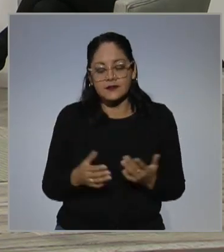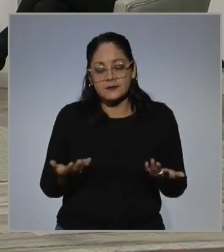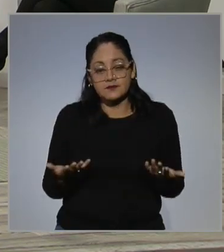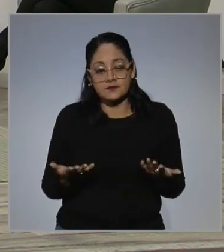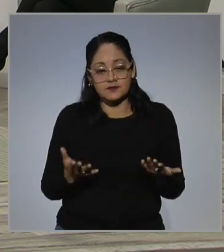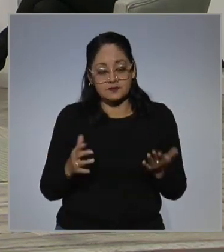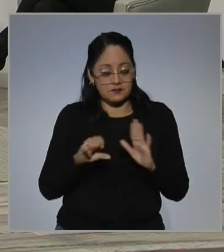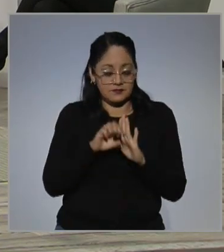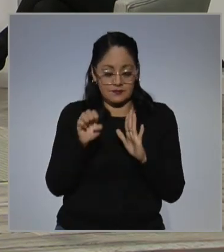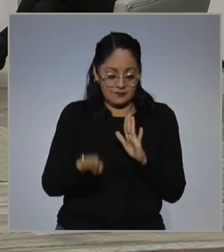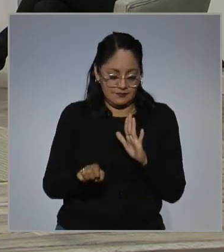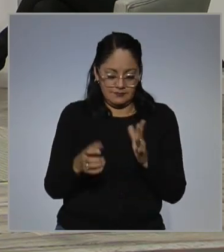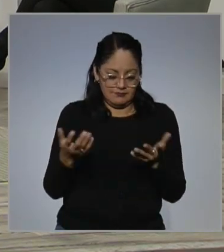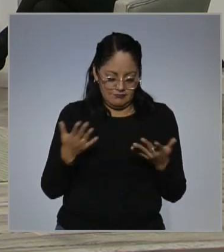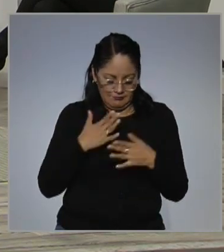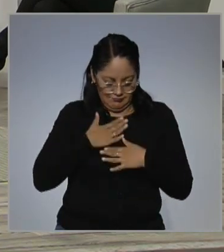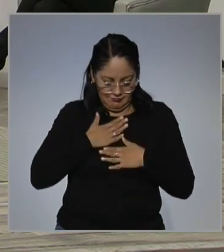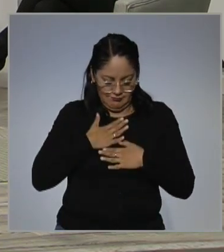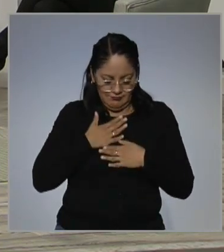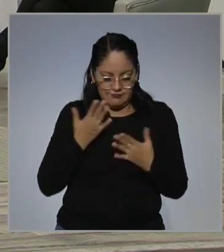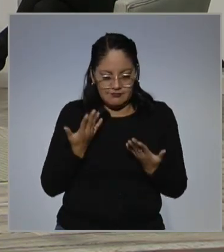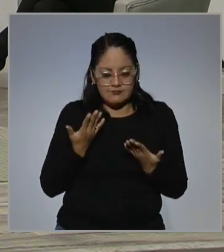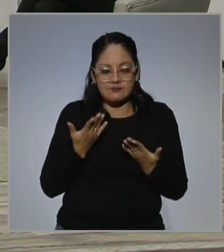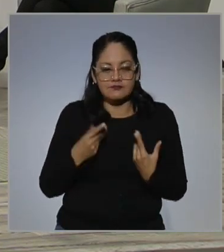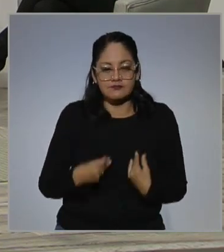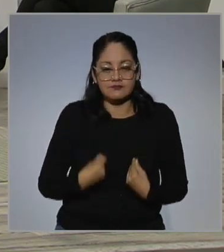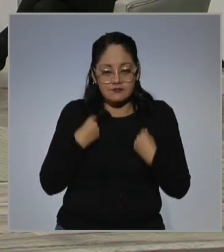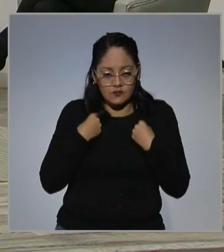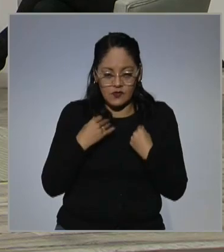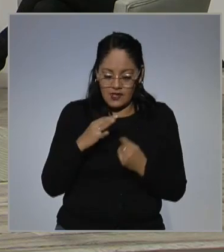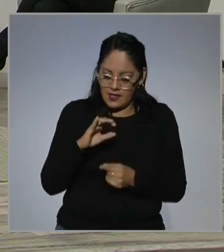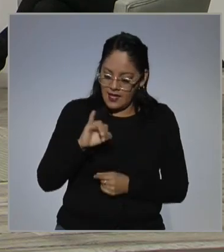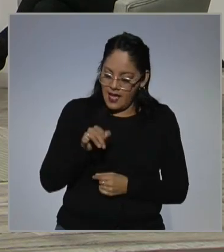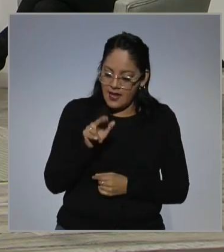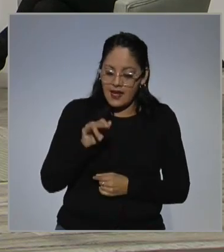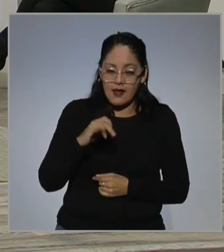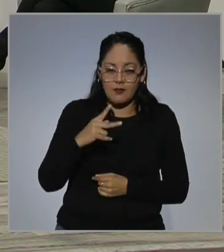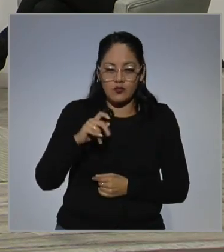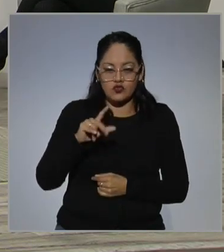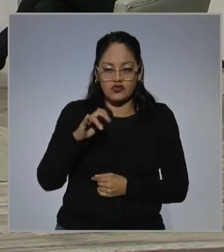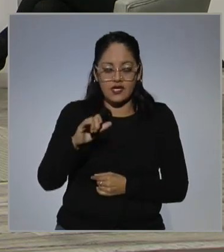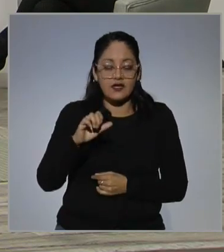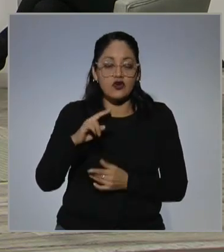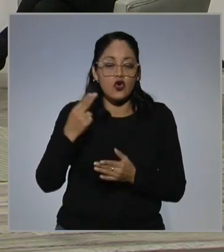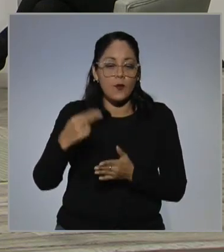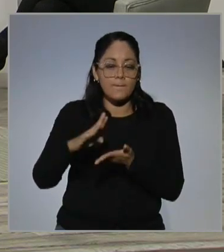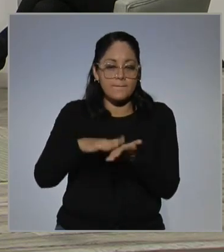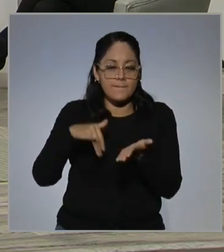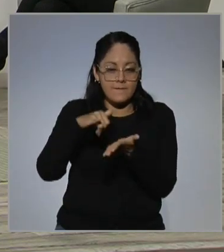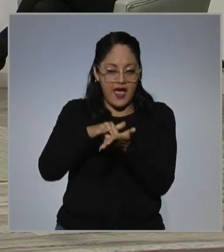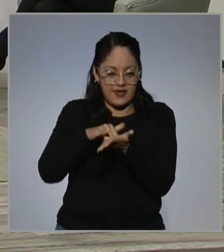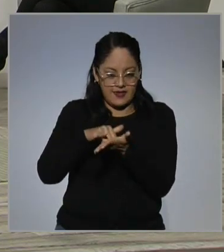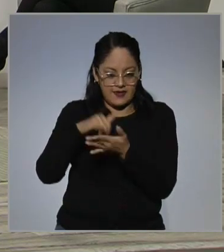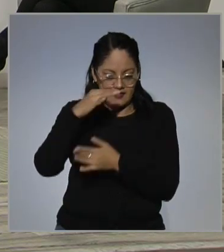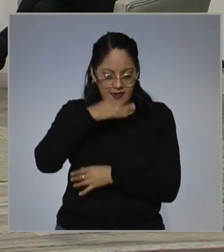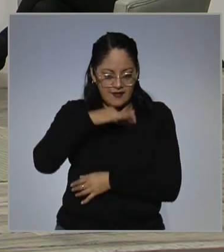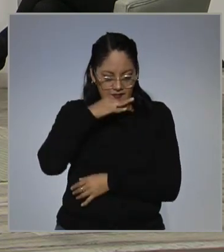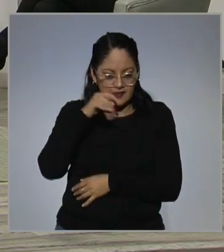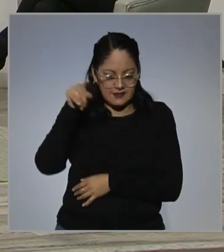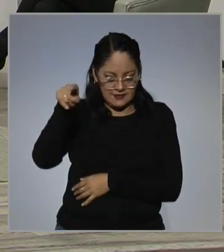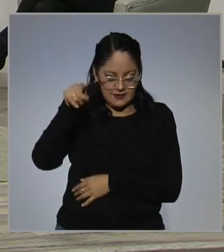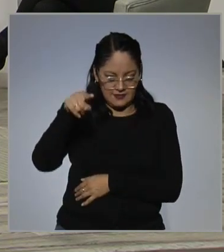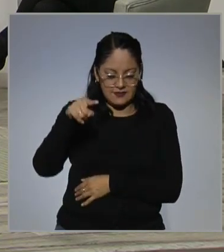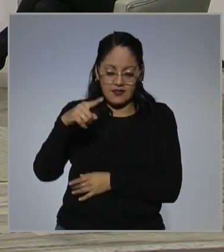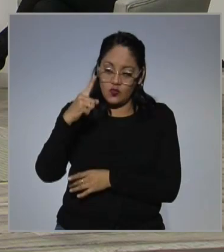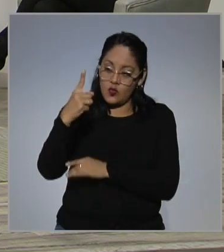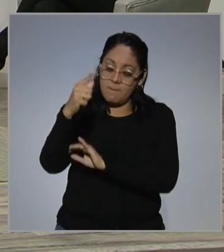En el caso, lo que me tocó a mí de vivir de Hanalpishán, que es el nombre maya de la festividad, que como les platicaba dura